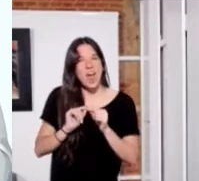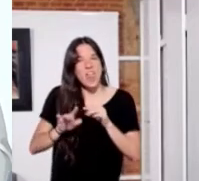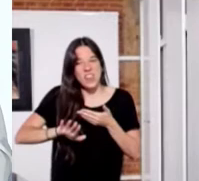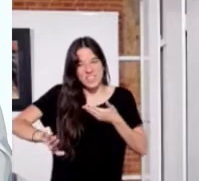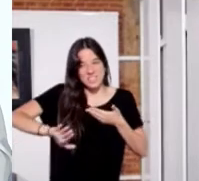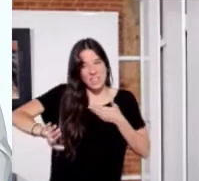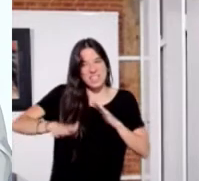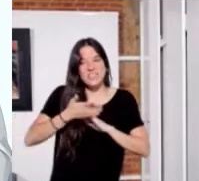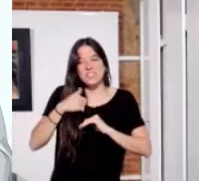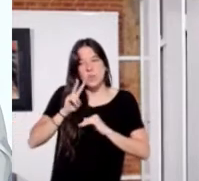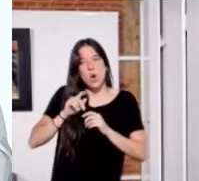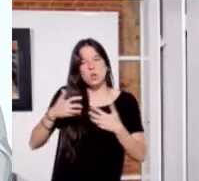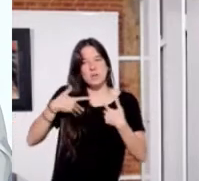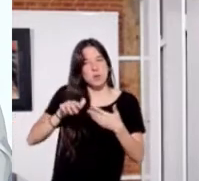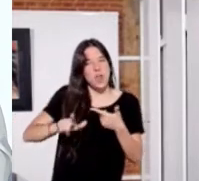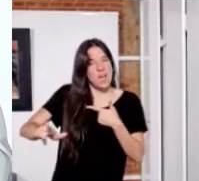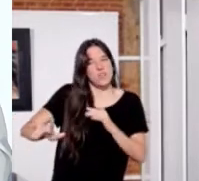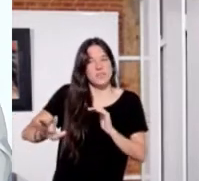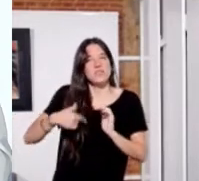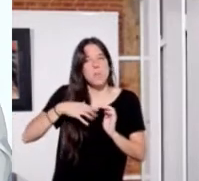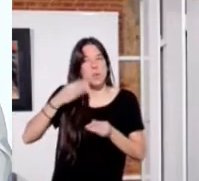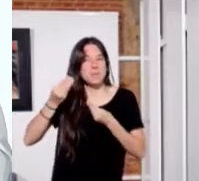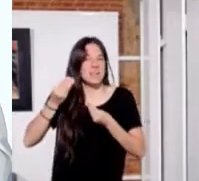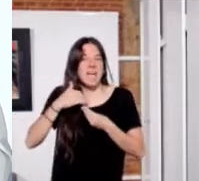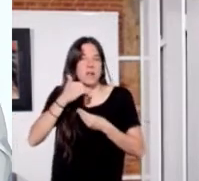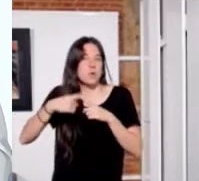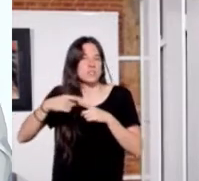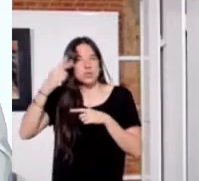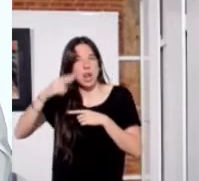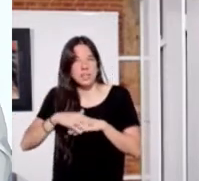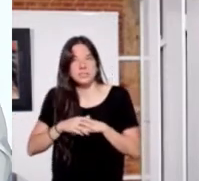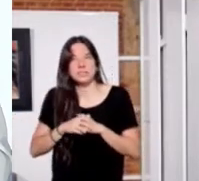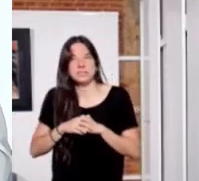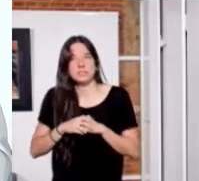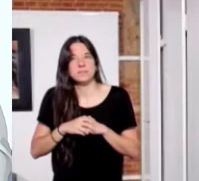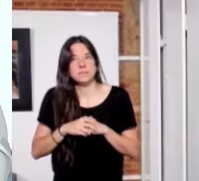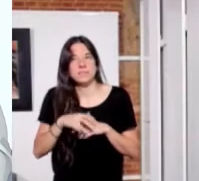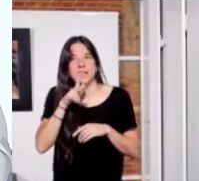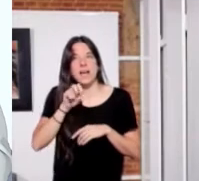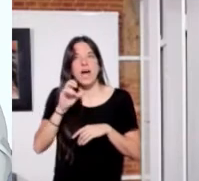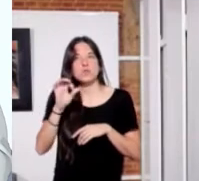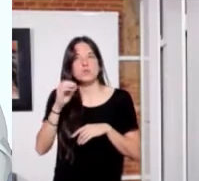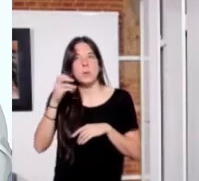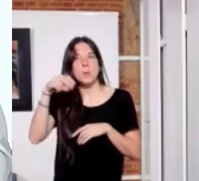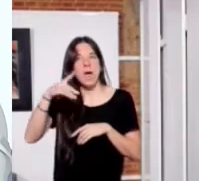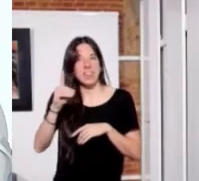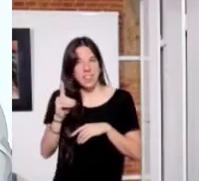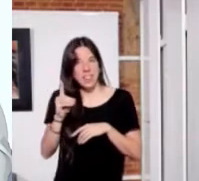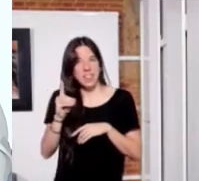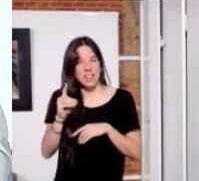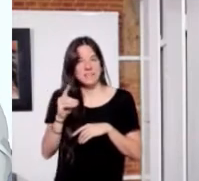parecer tolerable. Hosbán, como antes decía que hemos aprendido a tolerar lo intolerable.